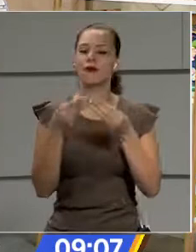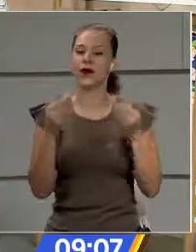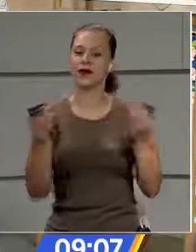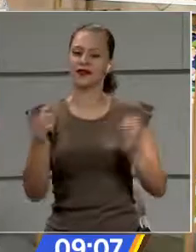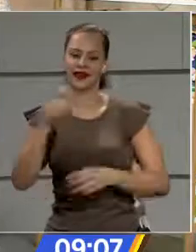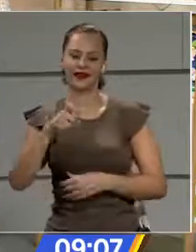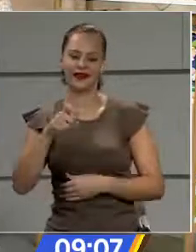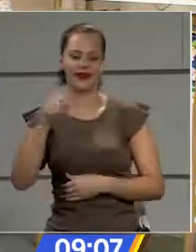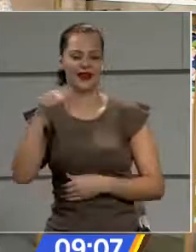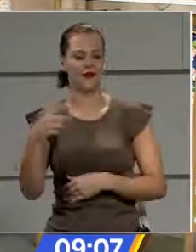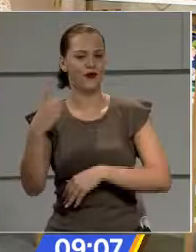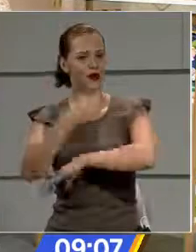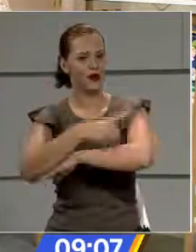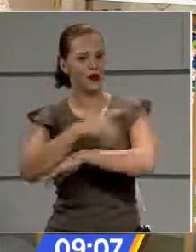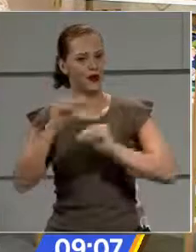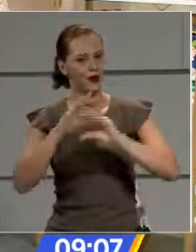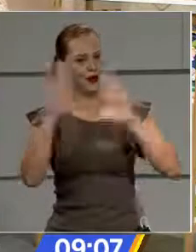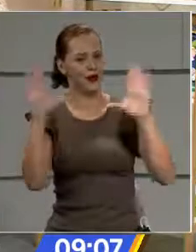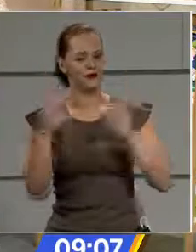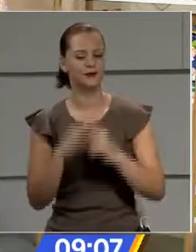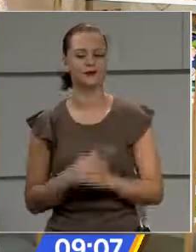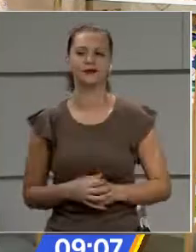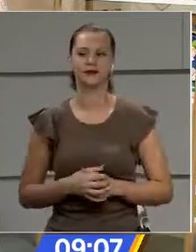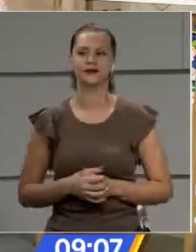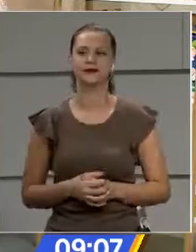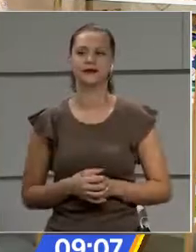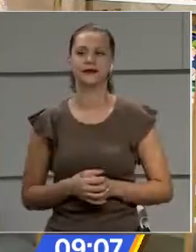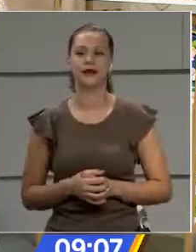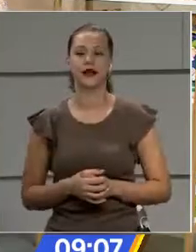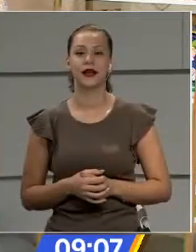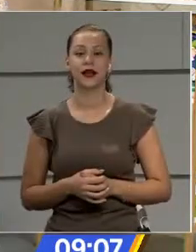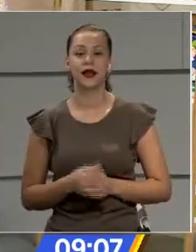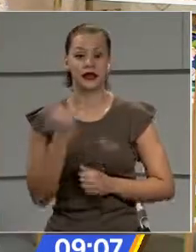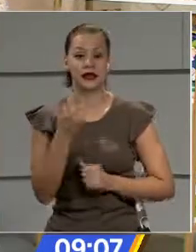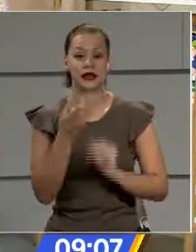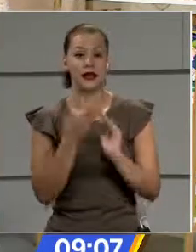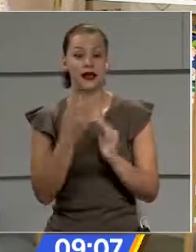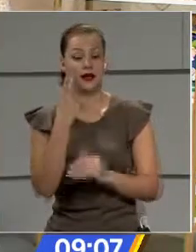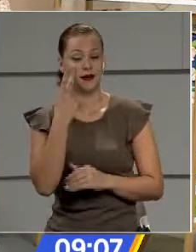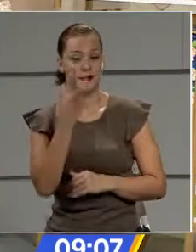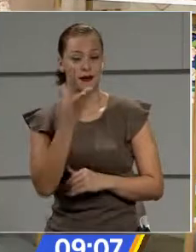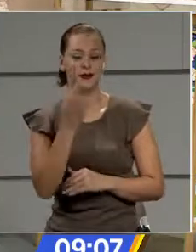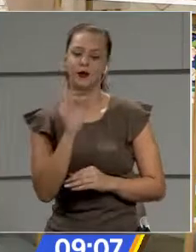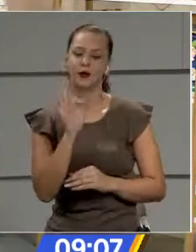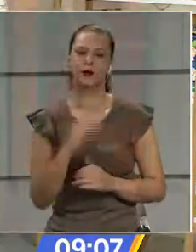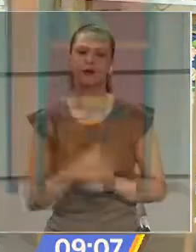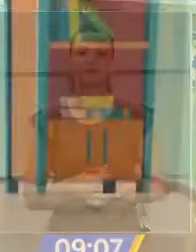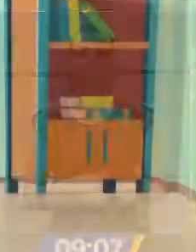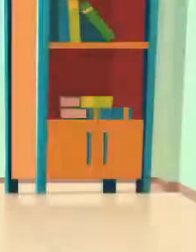que vamos a necesitar esta mañana. Ya ahí la tenemos, ya casi la vamos a ver. Muy bien.